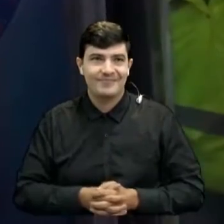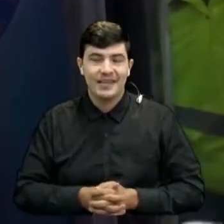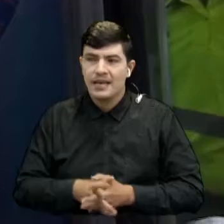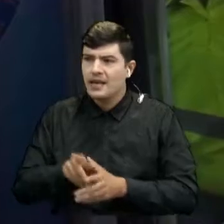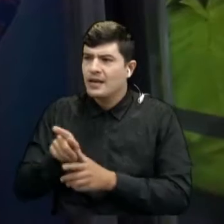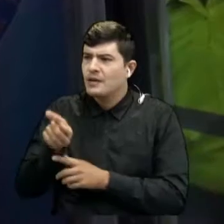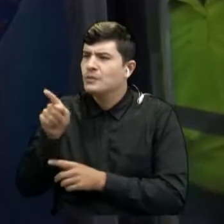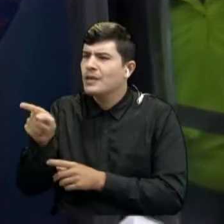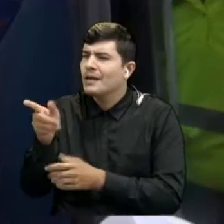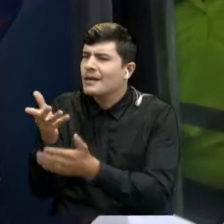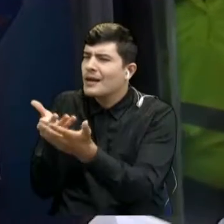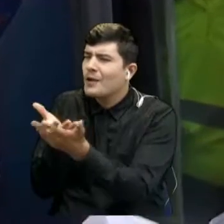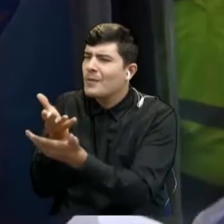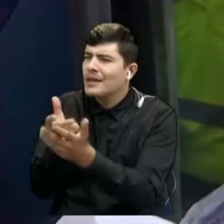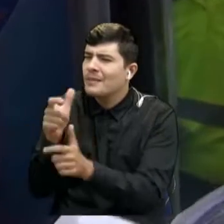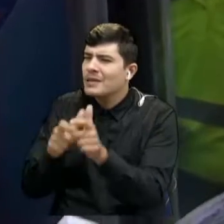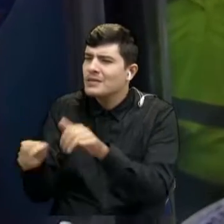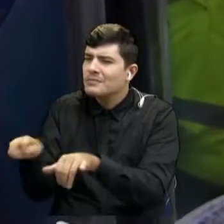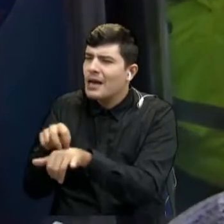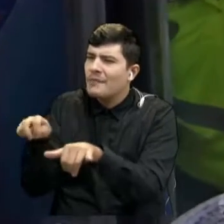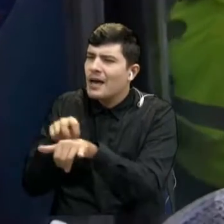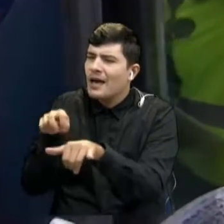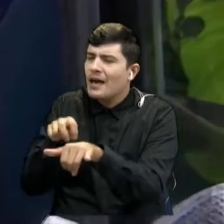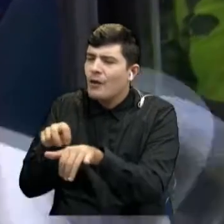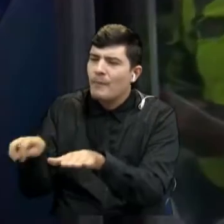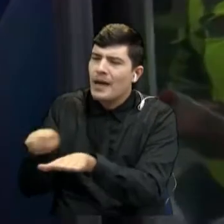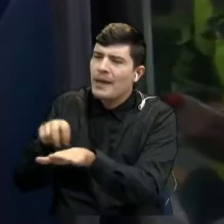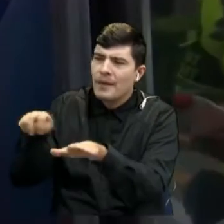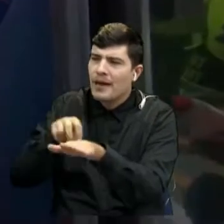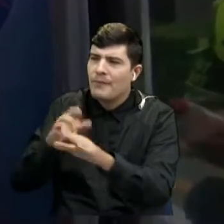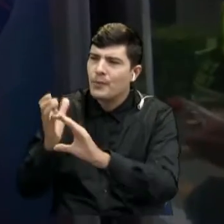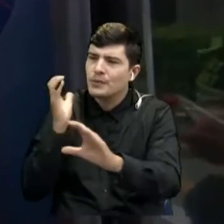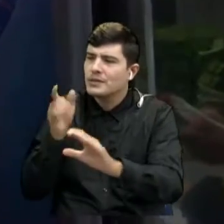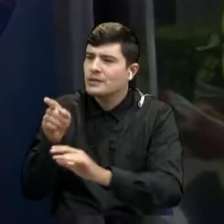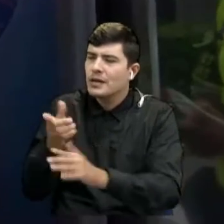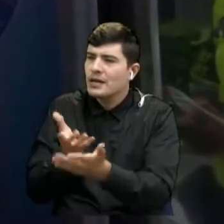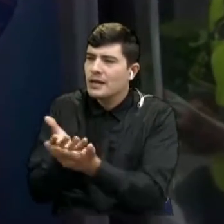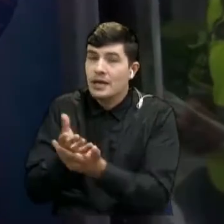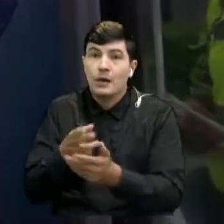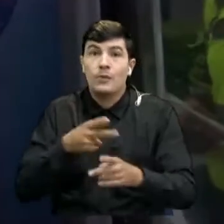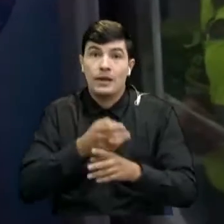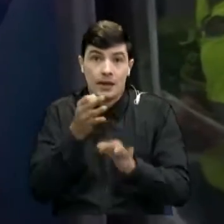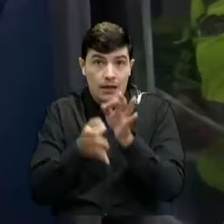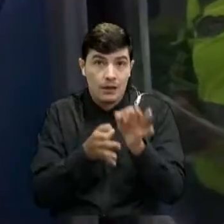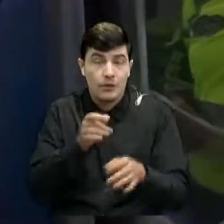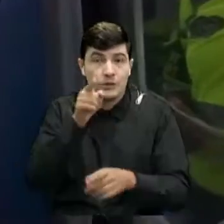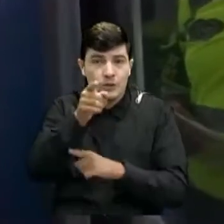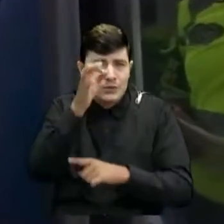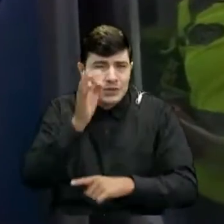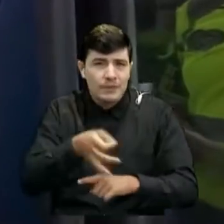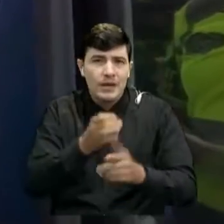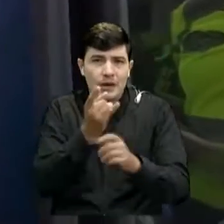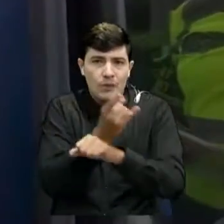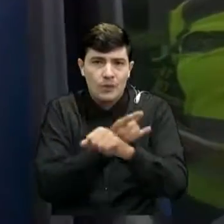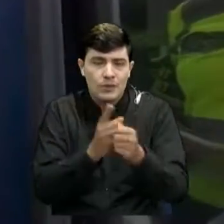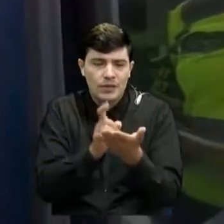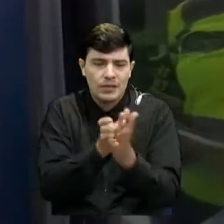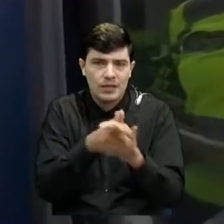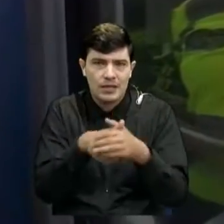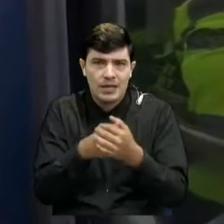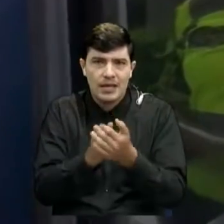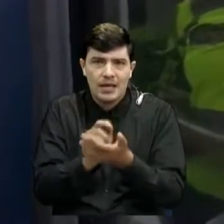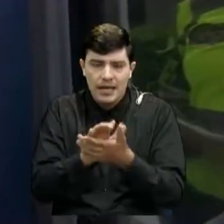pasajeros, para las personas que se movilicen este fin de semana, ¿cuál es? Que tengan mucho cuidado, que utilicen su alcohol, que se bañen sus